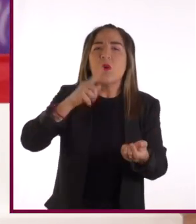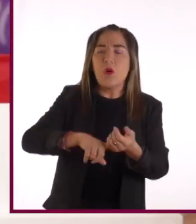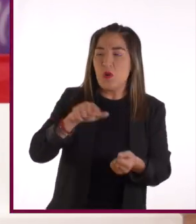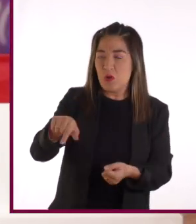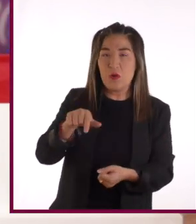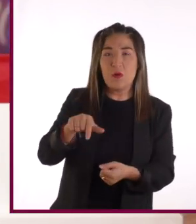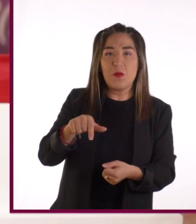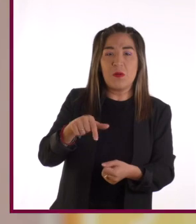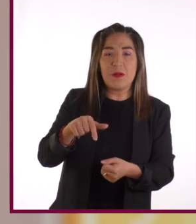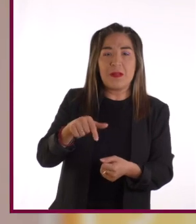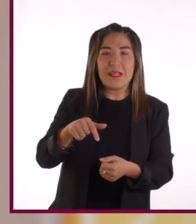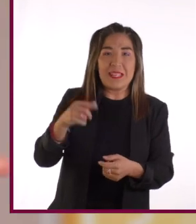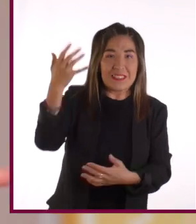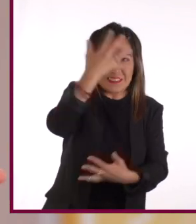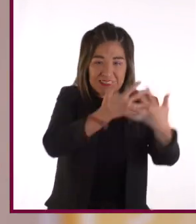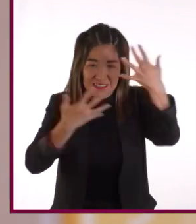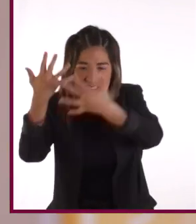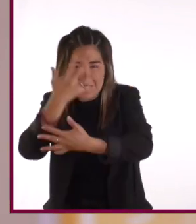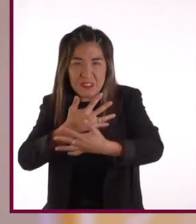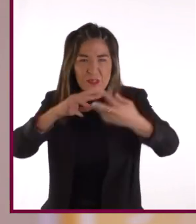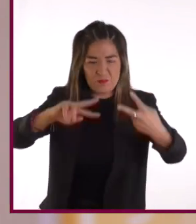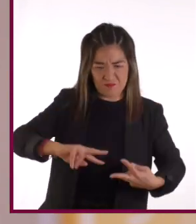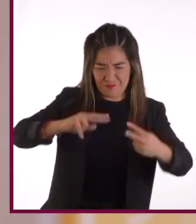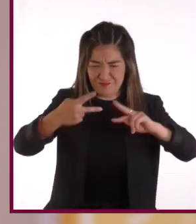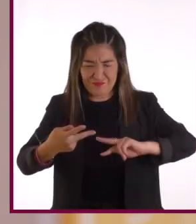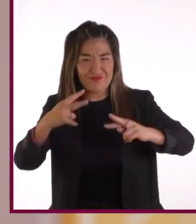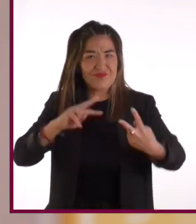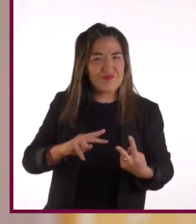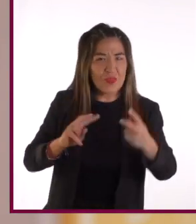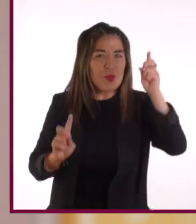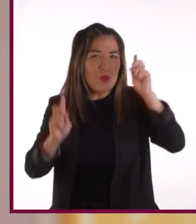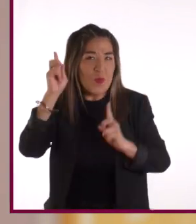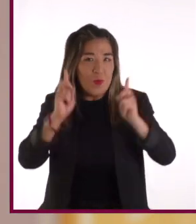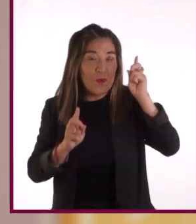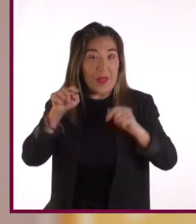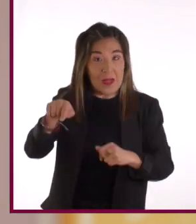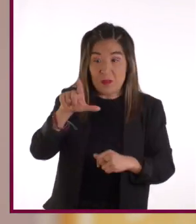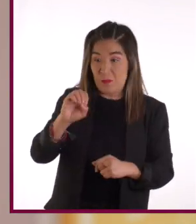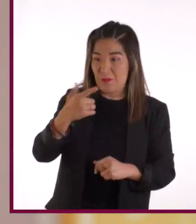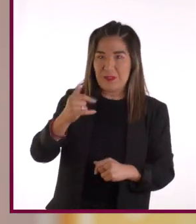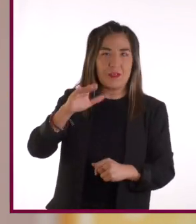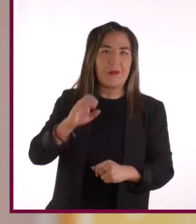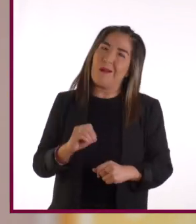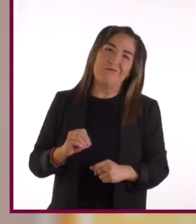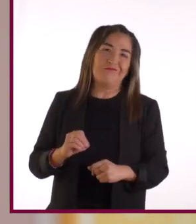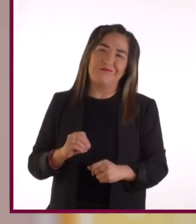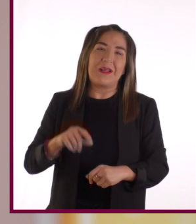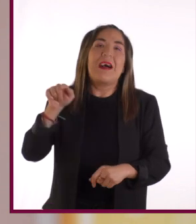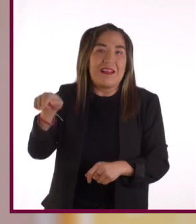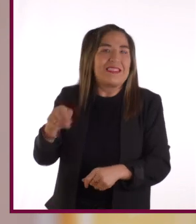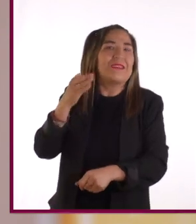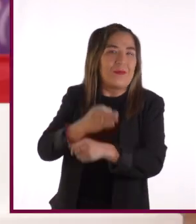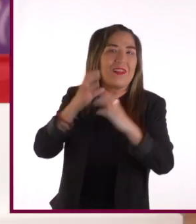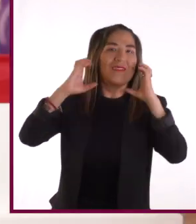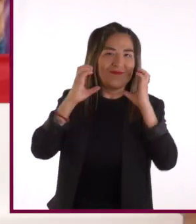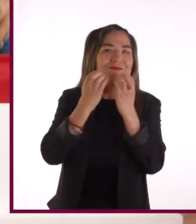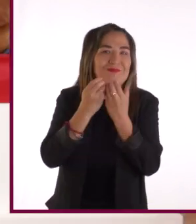sea satisfactorio, no debe tener ambigüedades o contradicciones. Y como vimos en este ejemplo, pues aquí tenemos